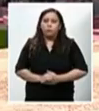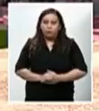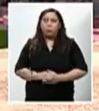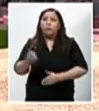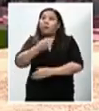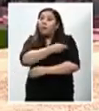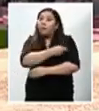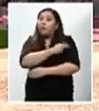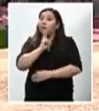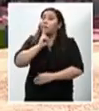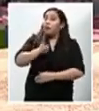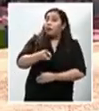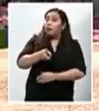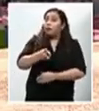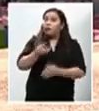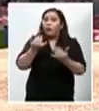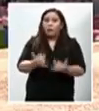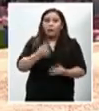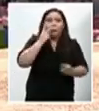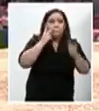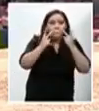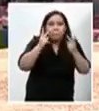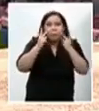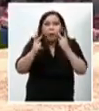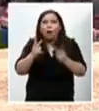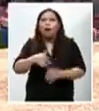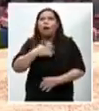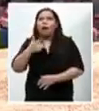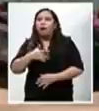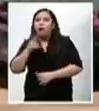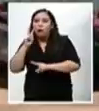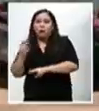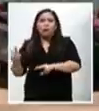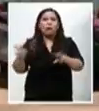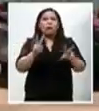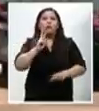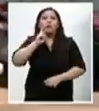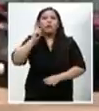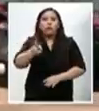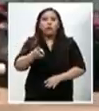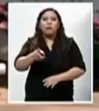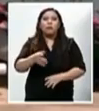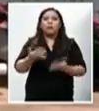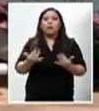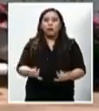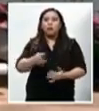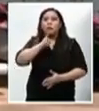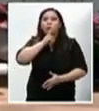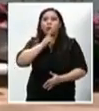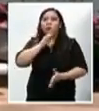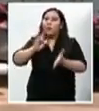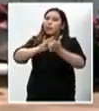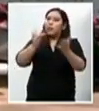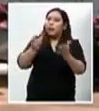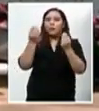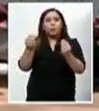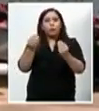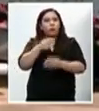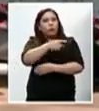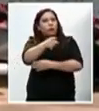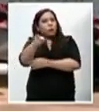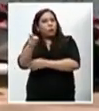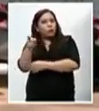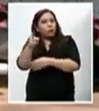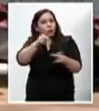la vacunación es una realidad palpable que la estamos viviendo en todo el país. Honduras le da gracias a todos los miles de